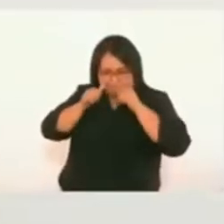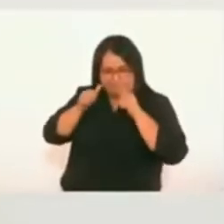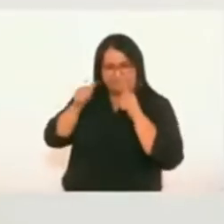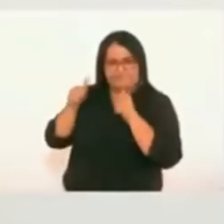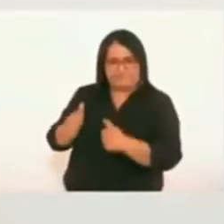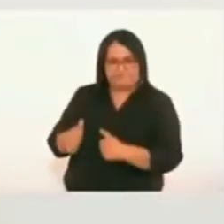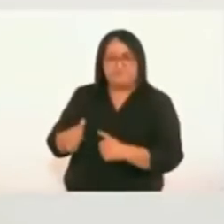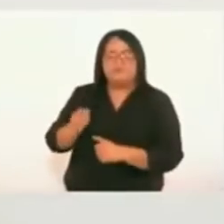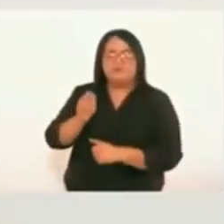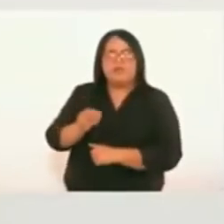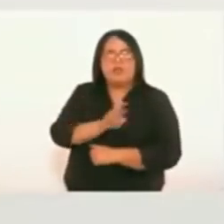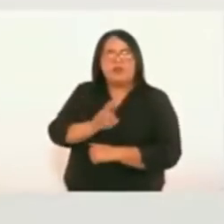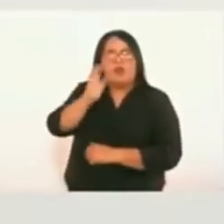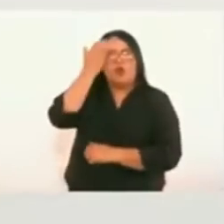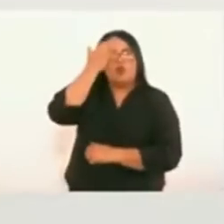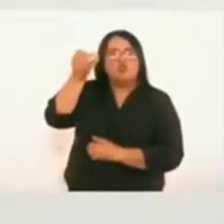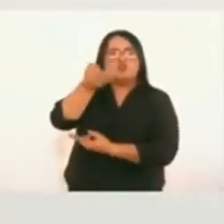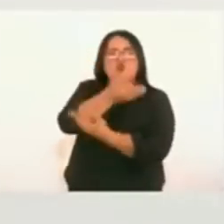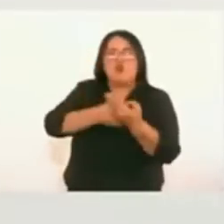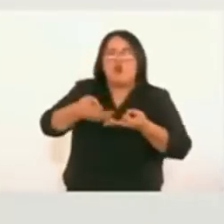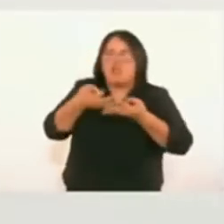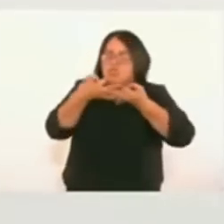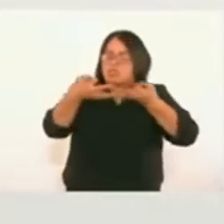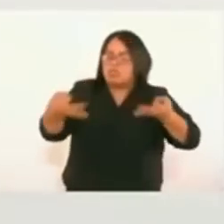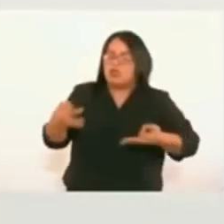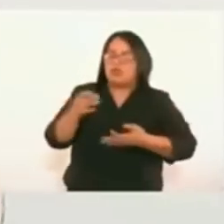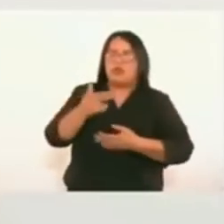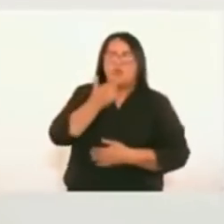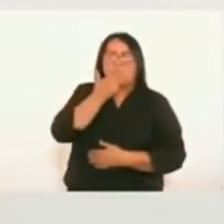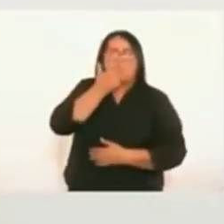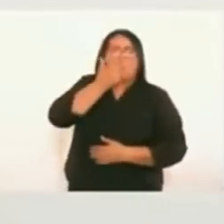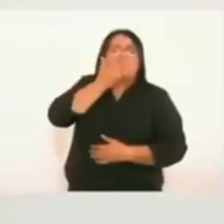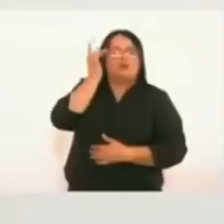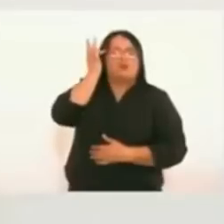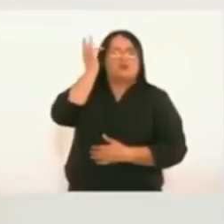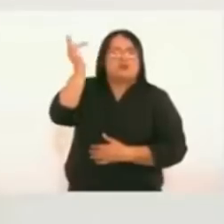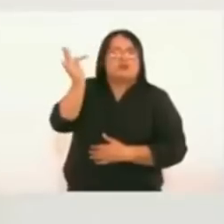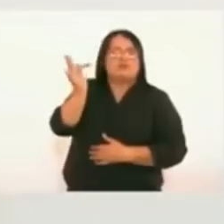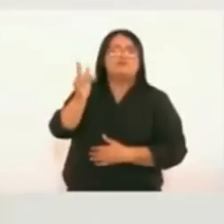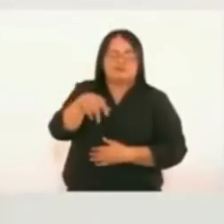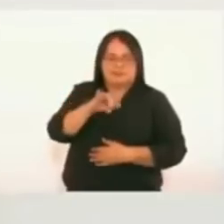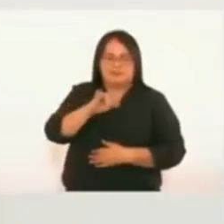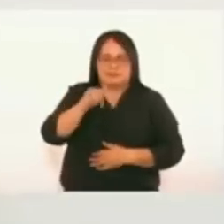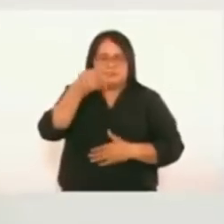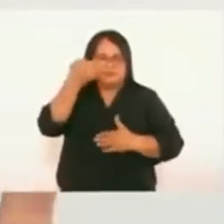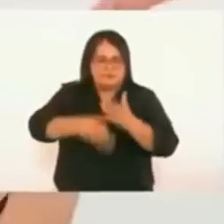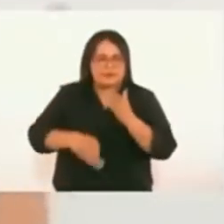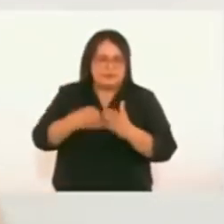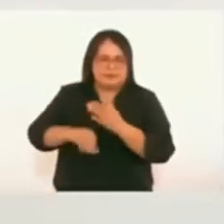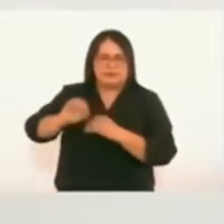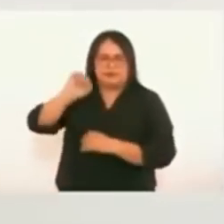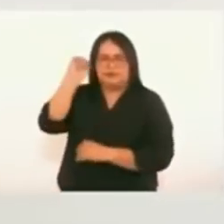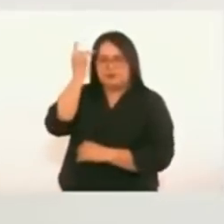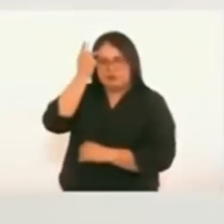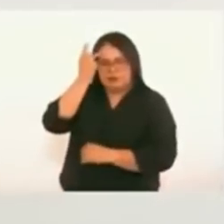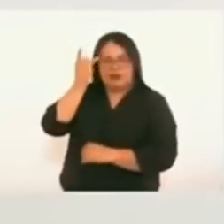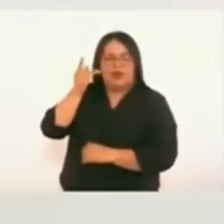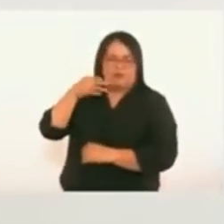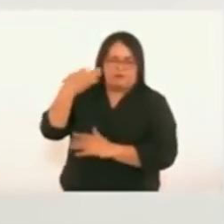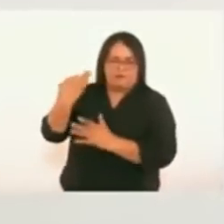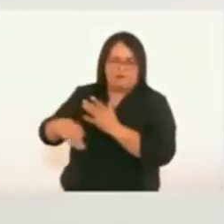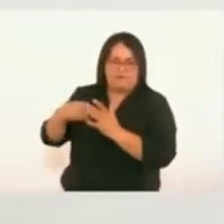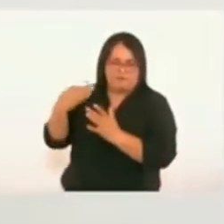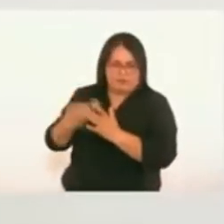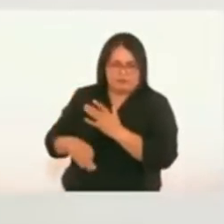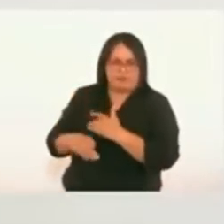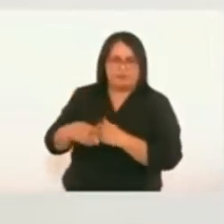los lugares sagrados, que todavía nos falta uno en San Luis Potosí, que aquí tenemos el compromiso